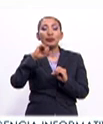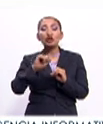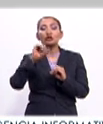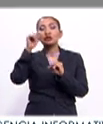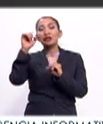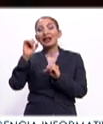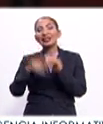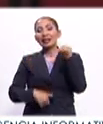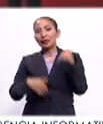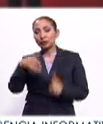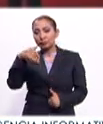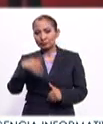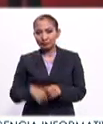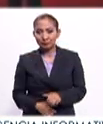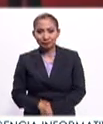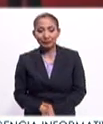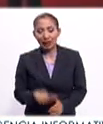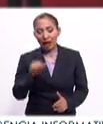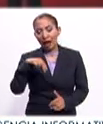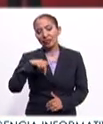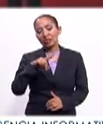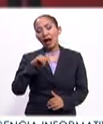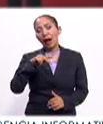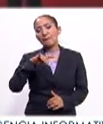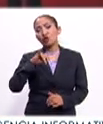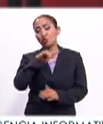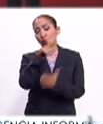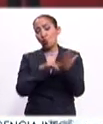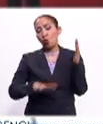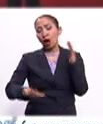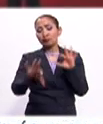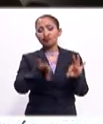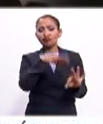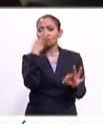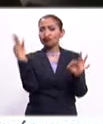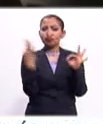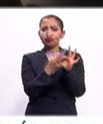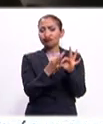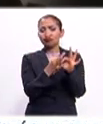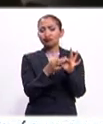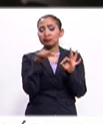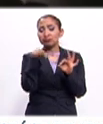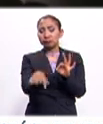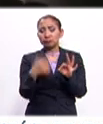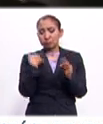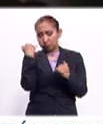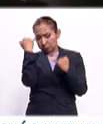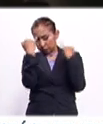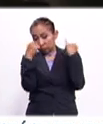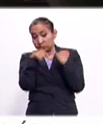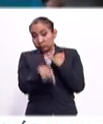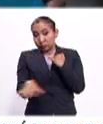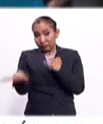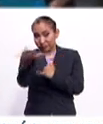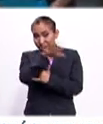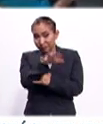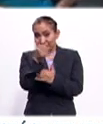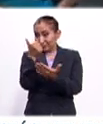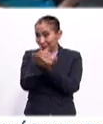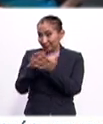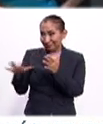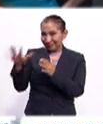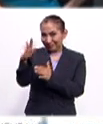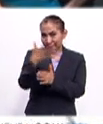Andamios Teatro. Andamios es un espacio de consolidación, el artífice de que esta área de la